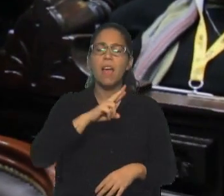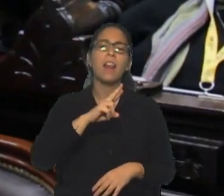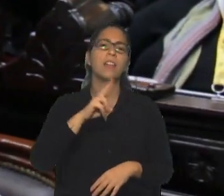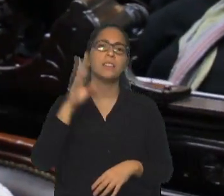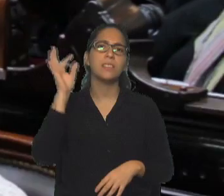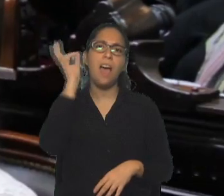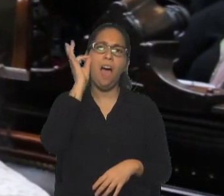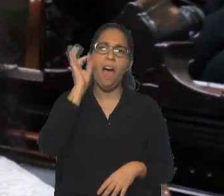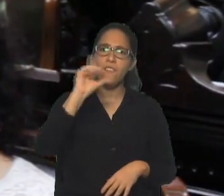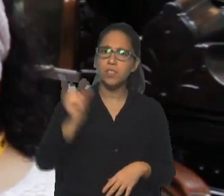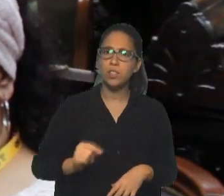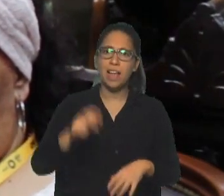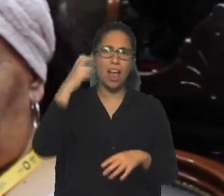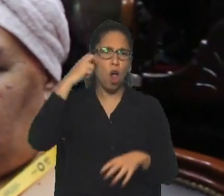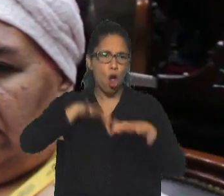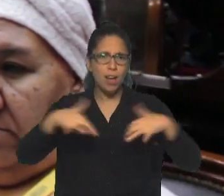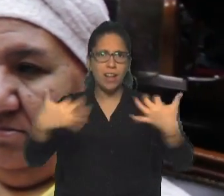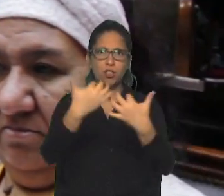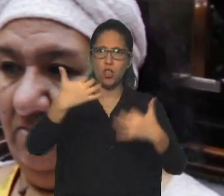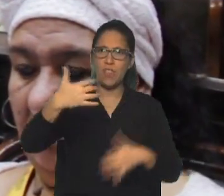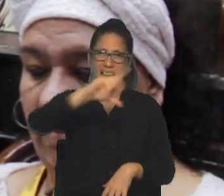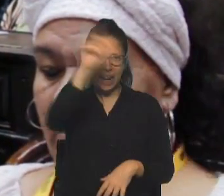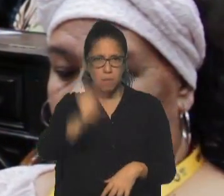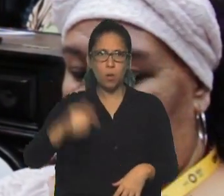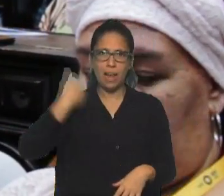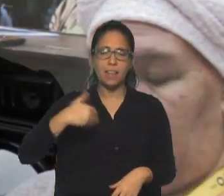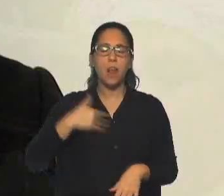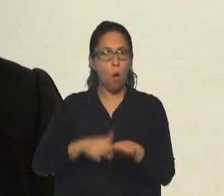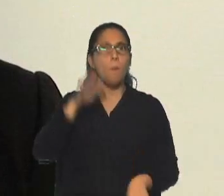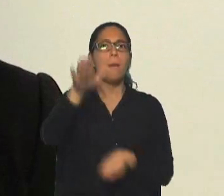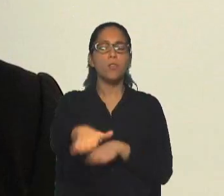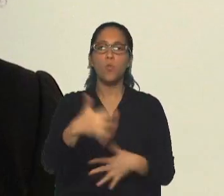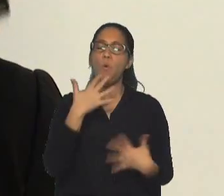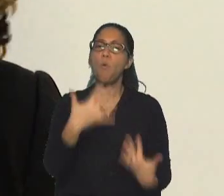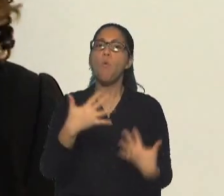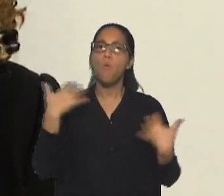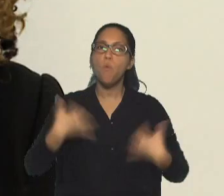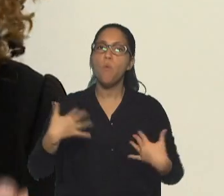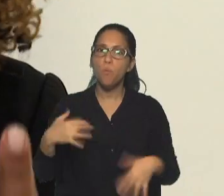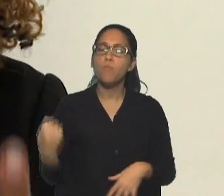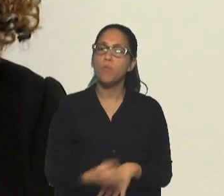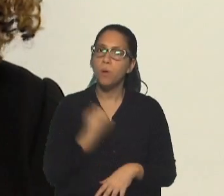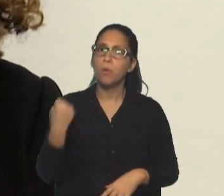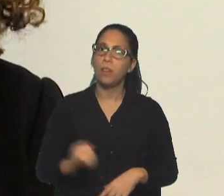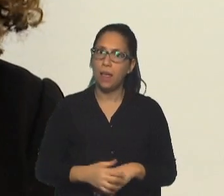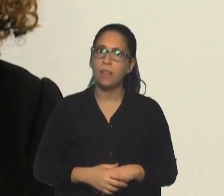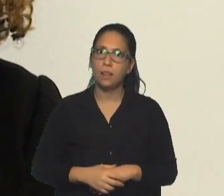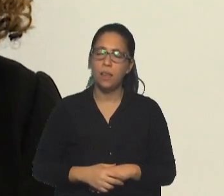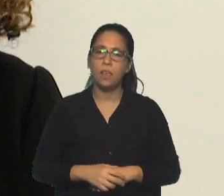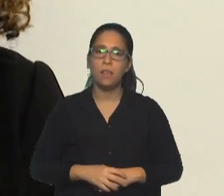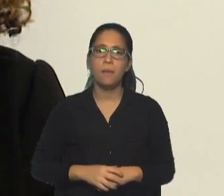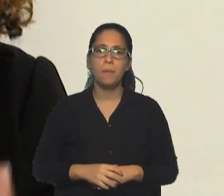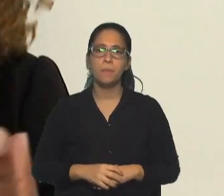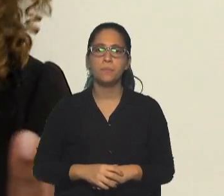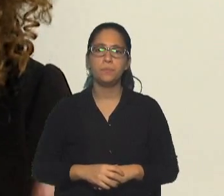sus diversidades en el congreso de la República habla de un paso muy importante habla de uno de los de los